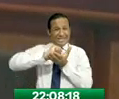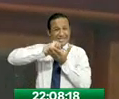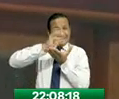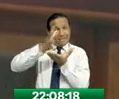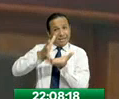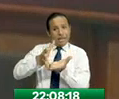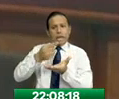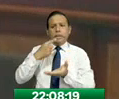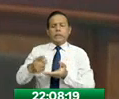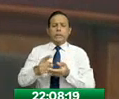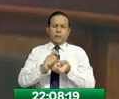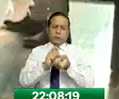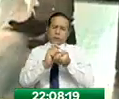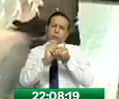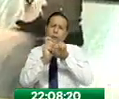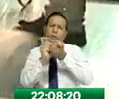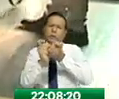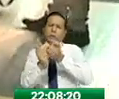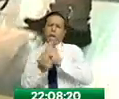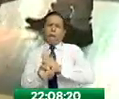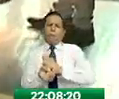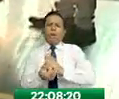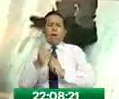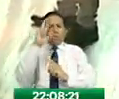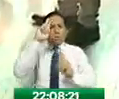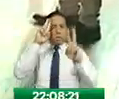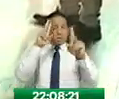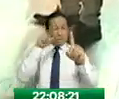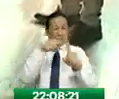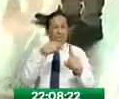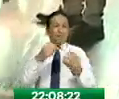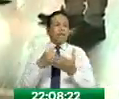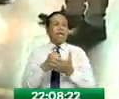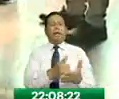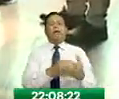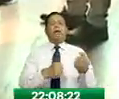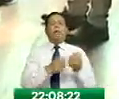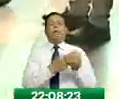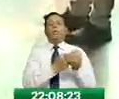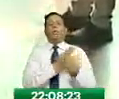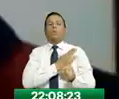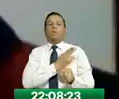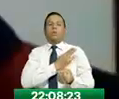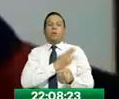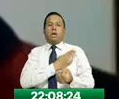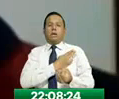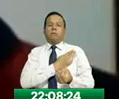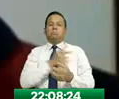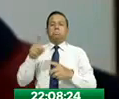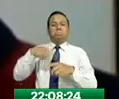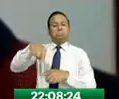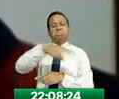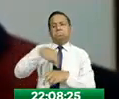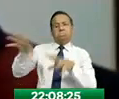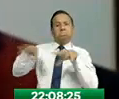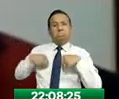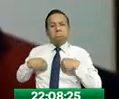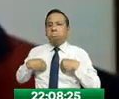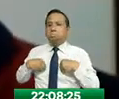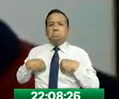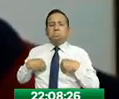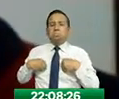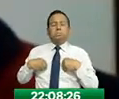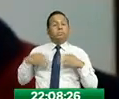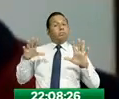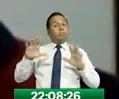especial para las universidades, lo que no ha sido acatado, a lo que se suma otro elemento. El gobierno, una vez que se aprueba el